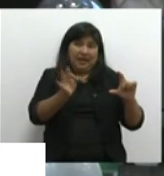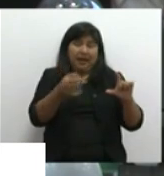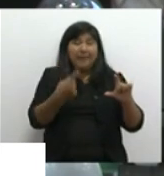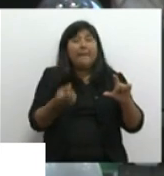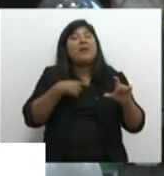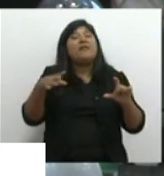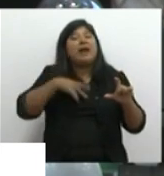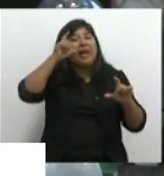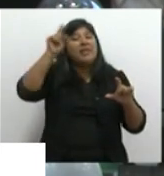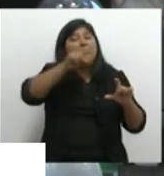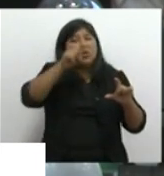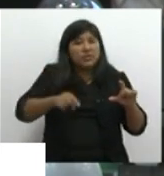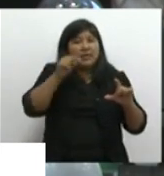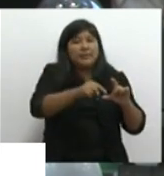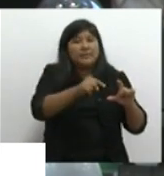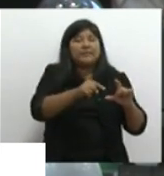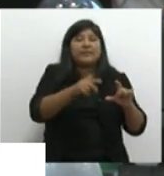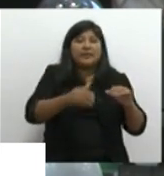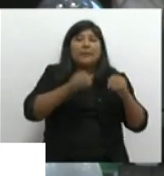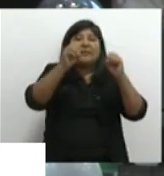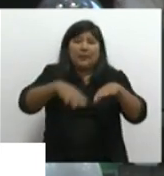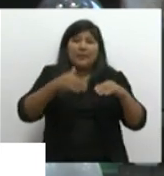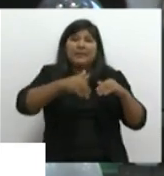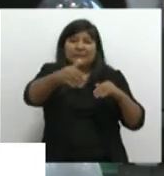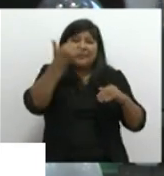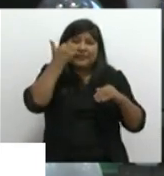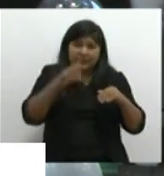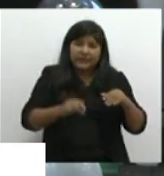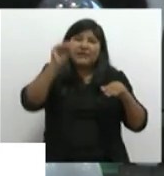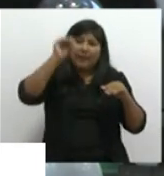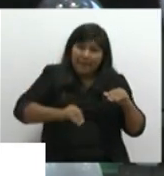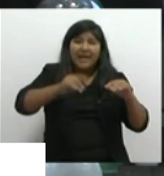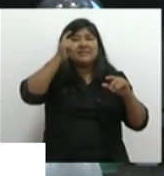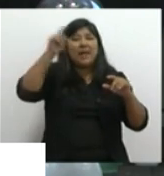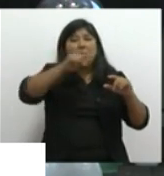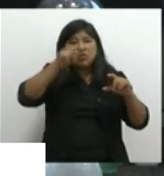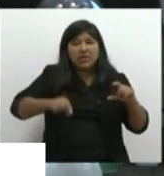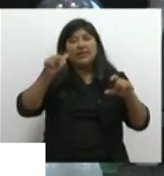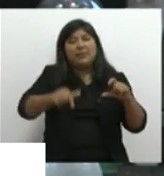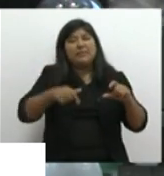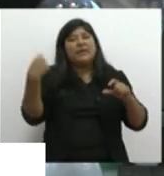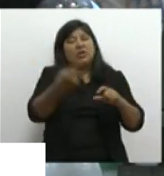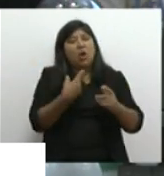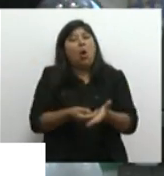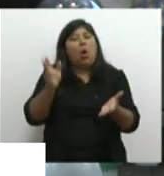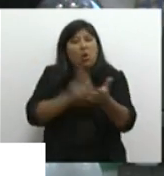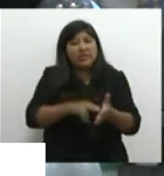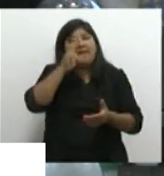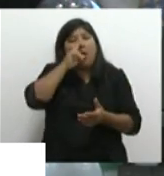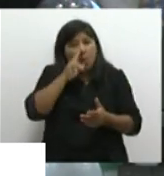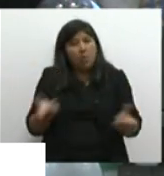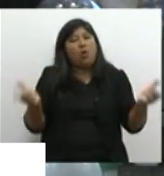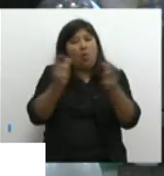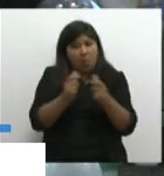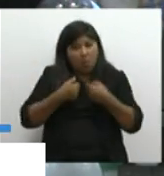de un 10 por ciento adicional desde el mes de mayo y nos vamos a volver a sentar en el mes de julio para realizar